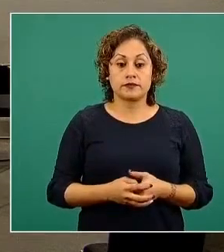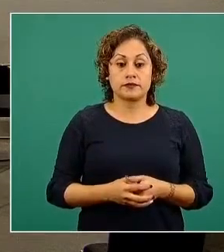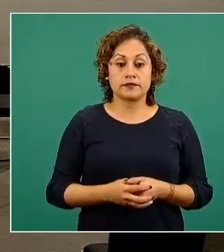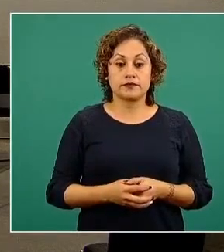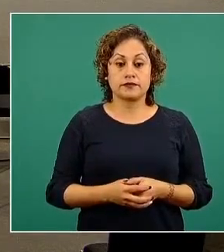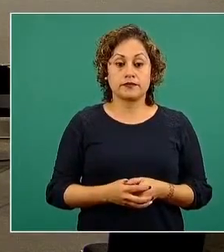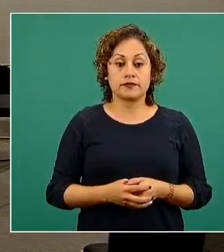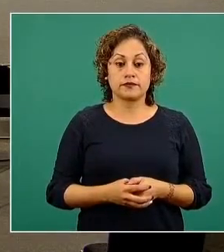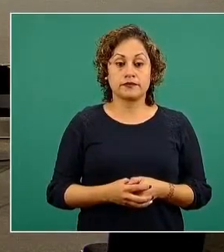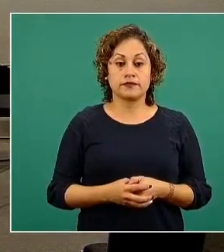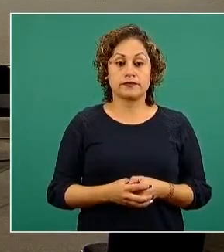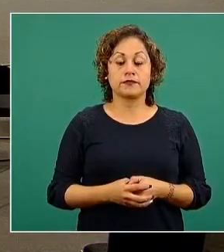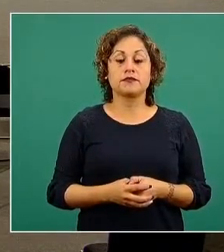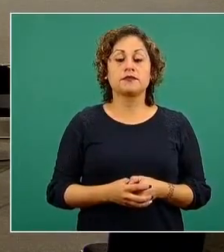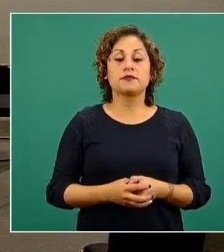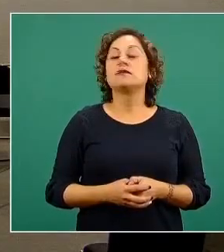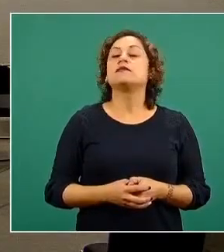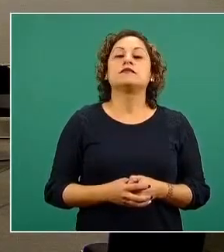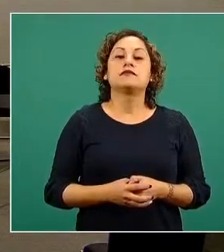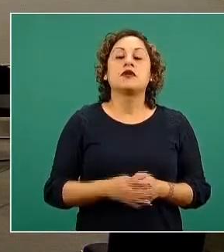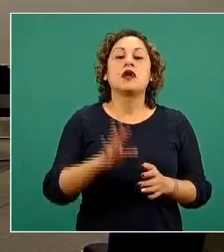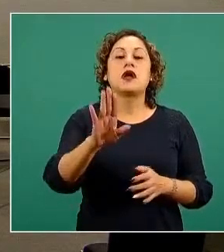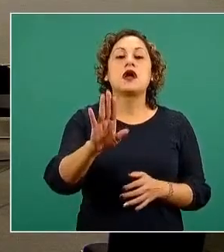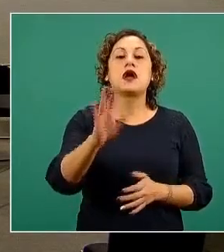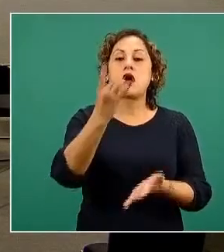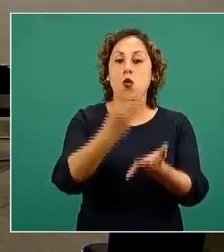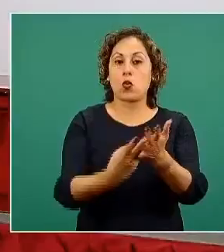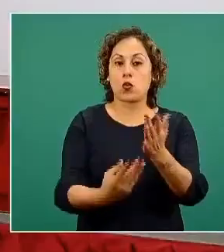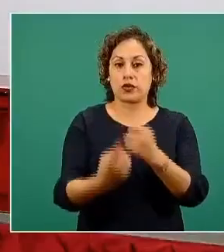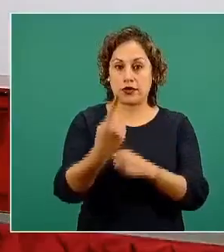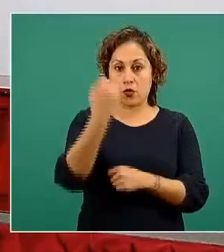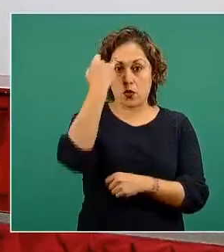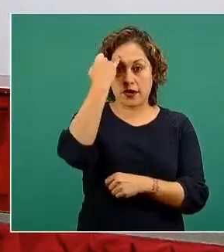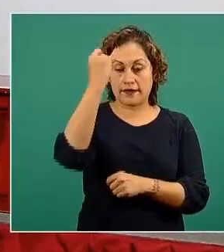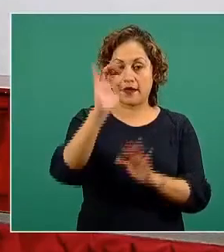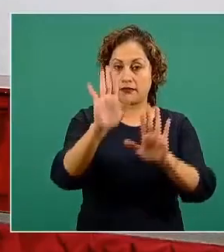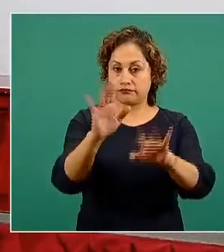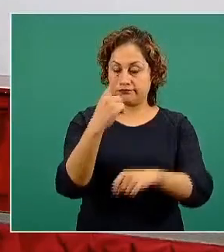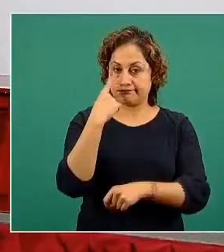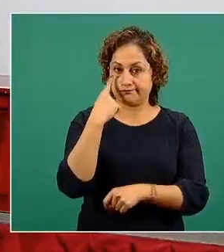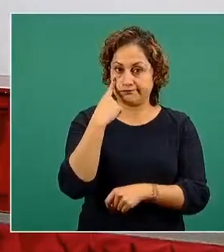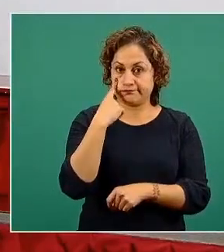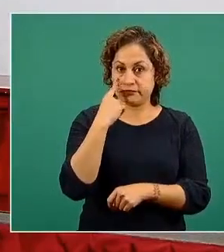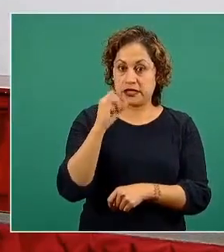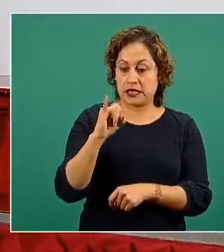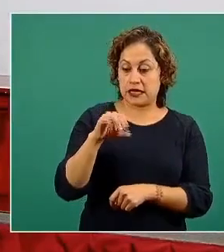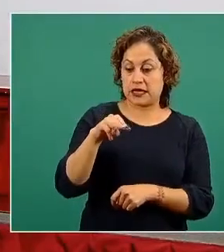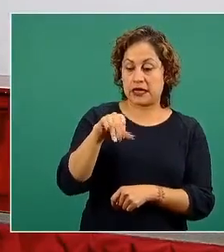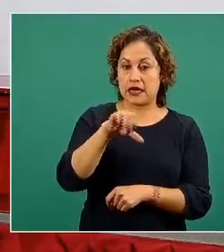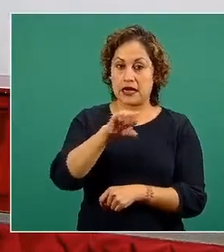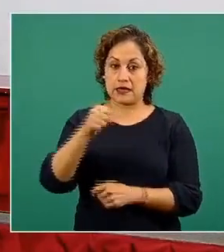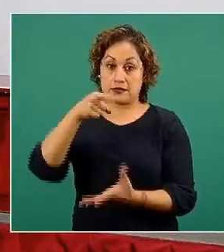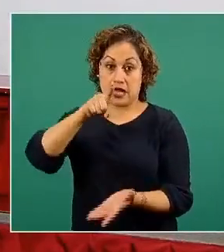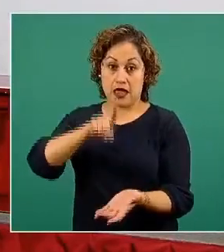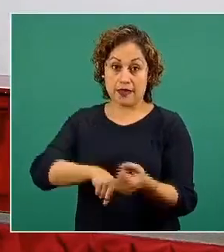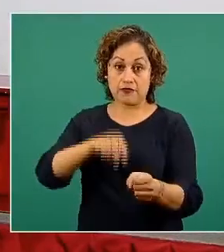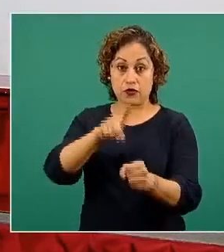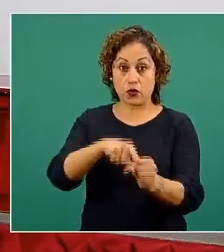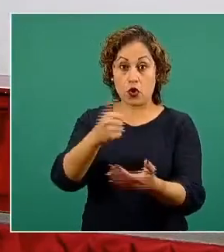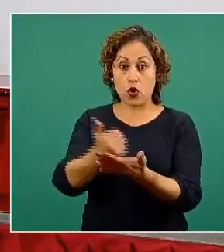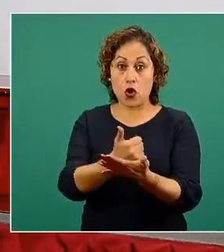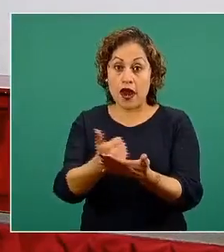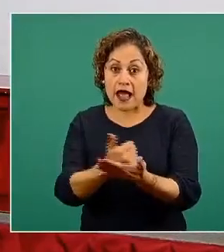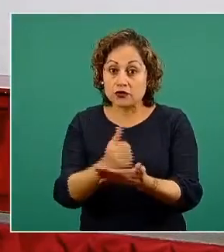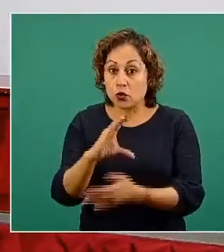Bueno. Y si me permite, nada más, solo para reforzar la idea, tampoco en el Seguro Social existe esto del código azul. Los criterios de